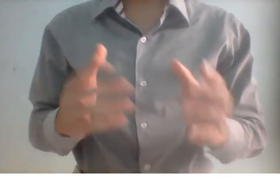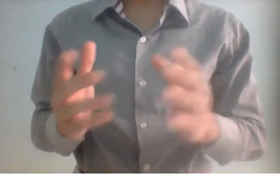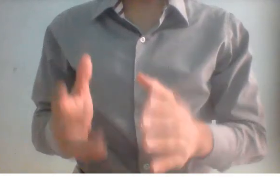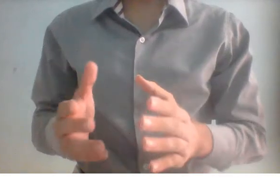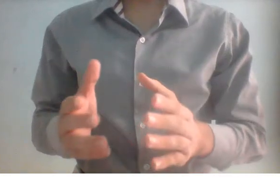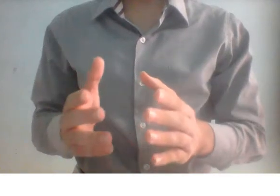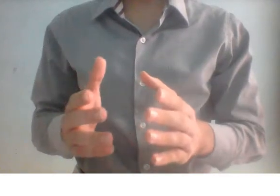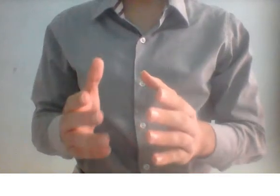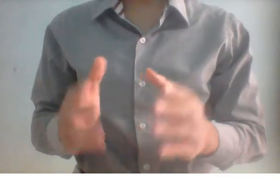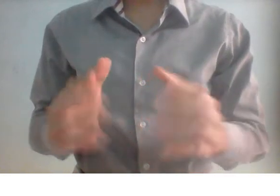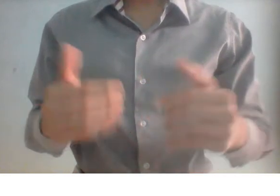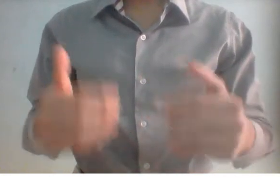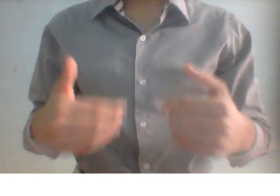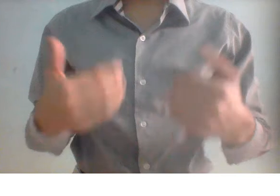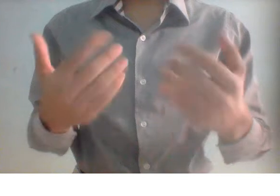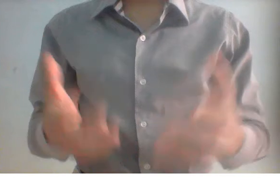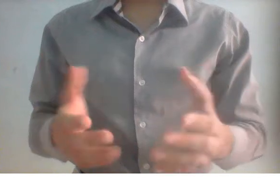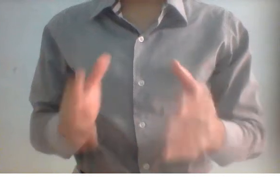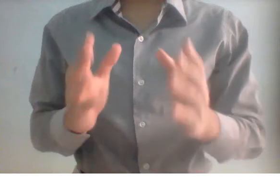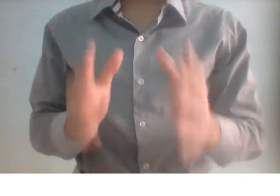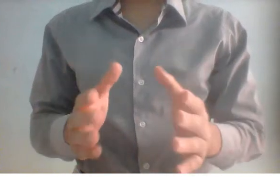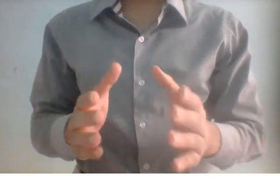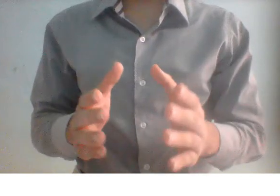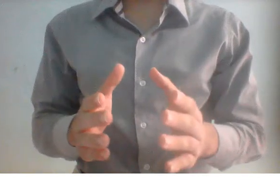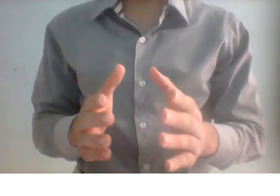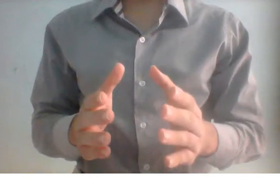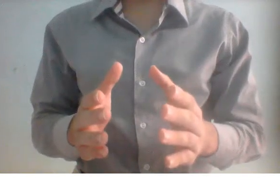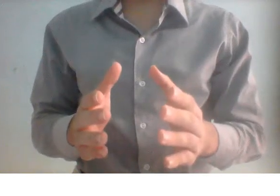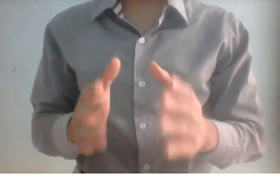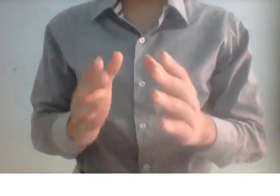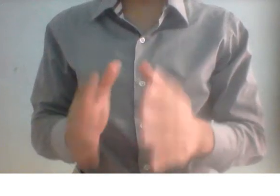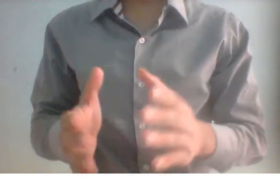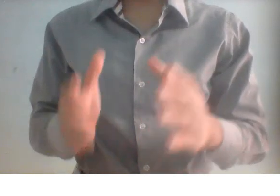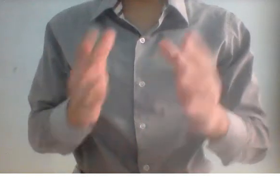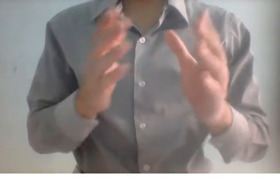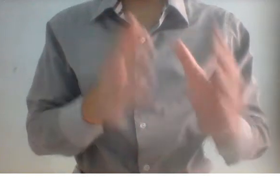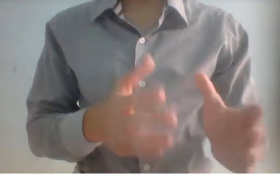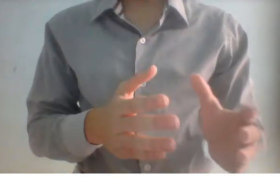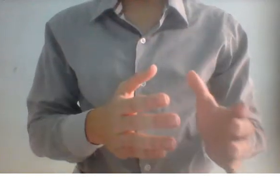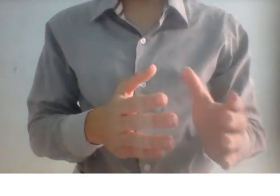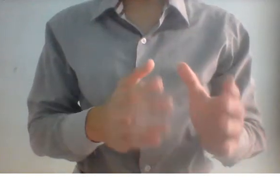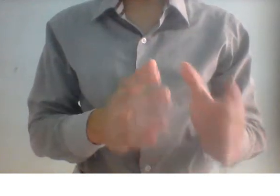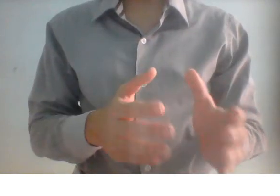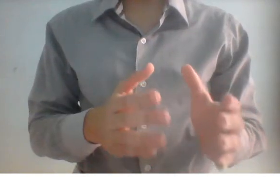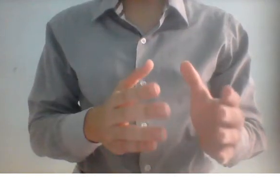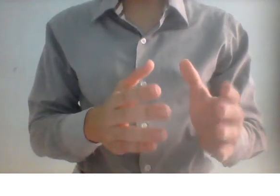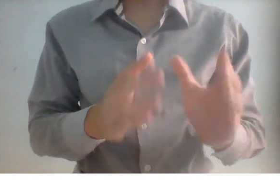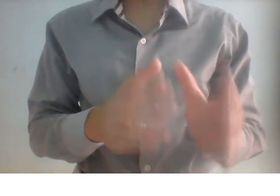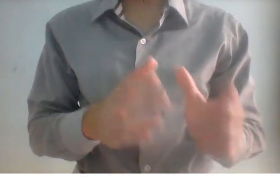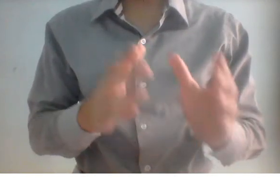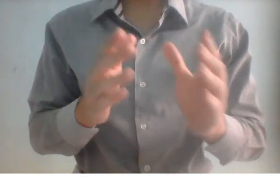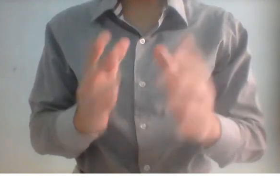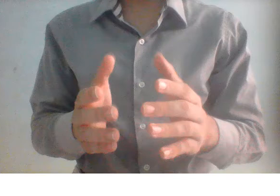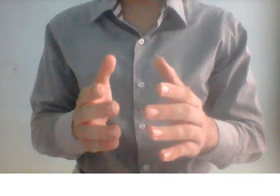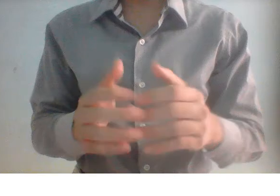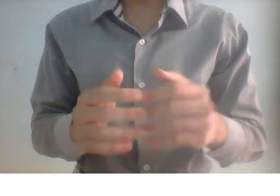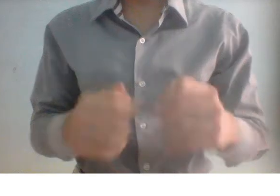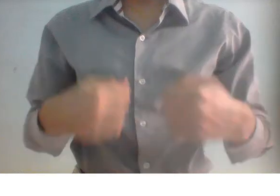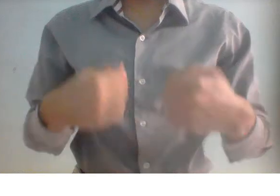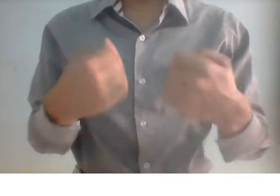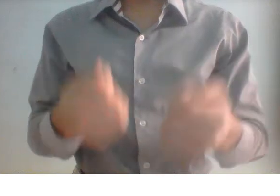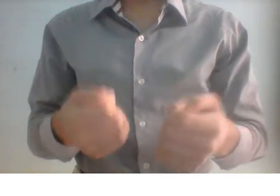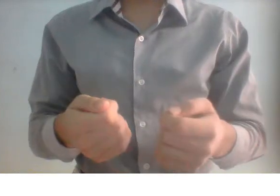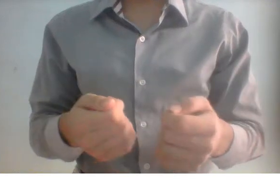con los dirigentes de esta planta para renegociar los acuerdos que fueron establecidos durante la administración panista de Felipe Calderón en el año